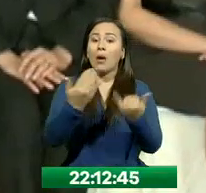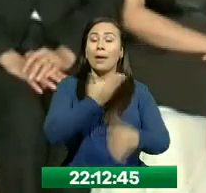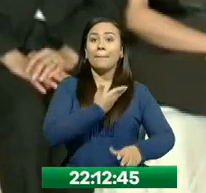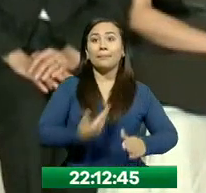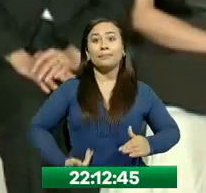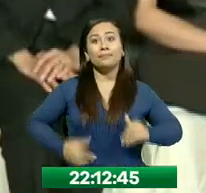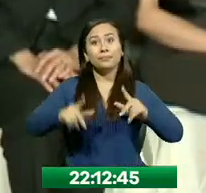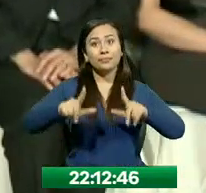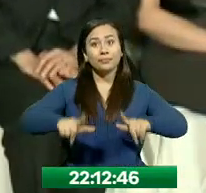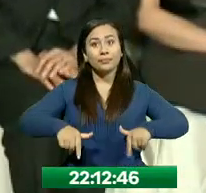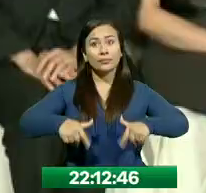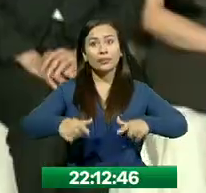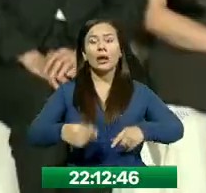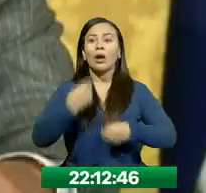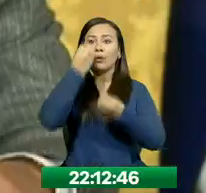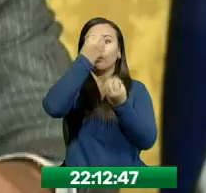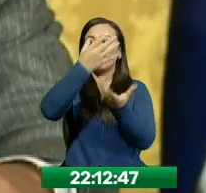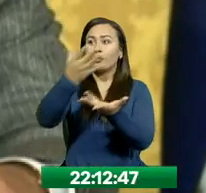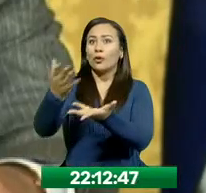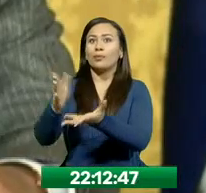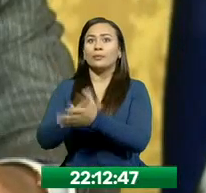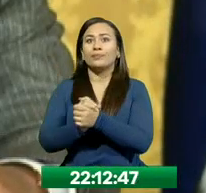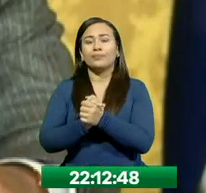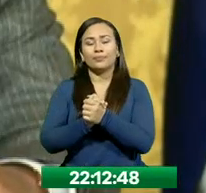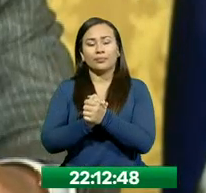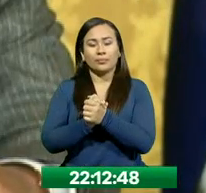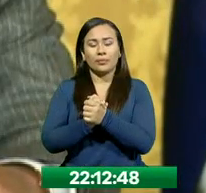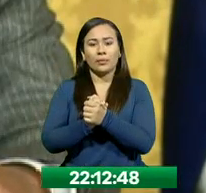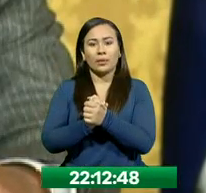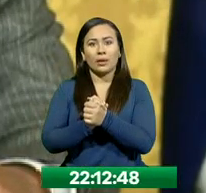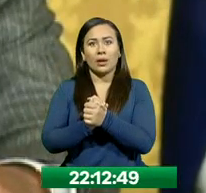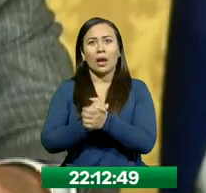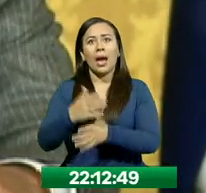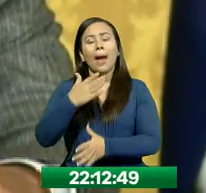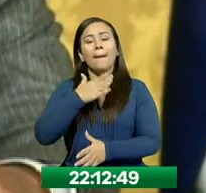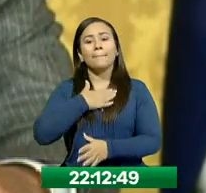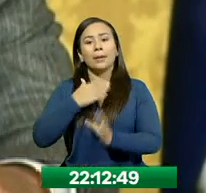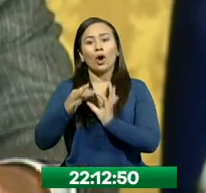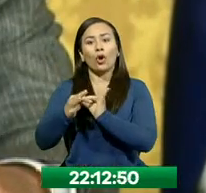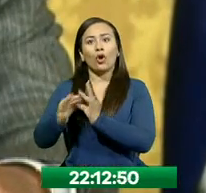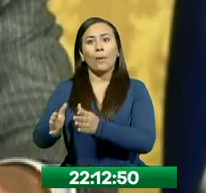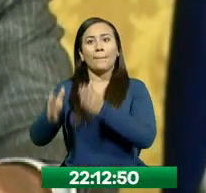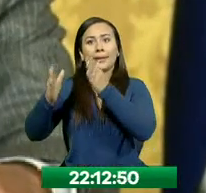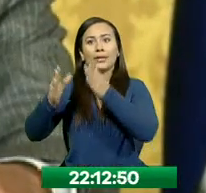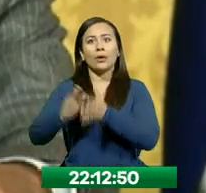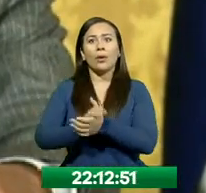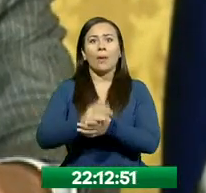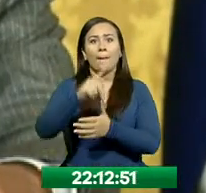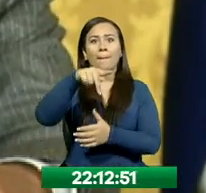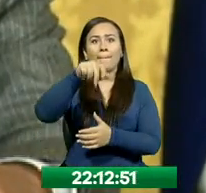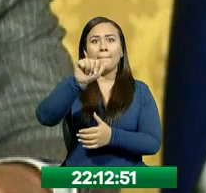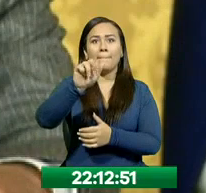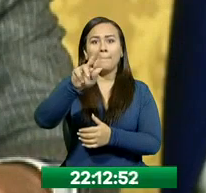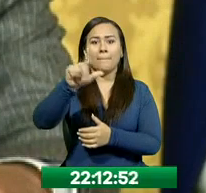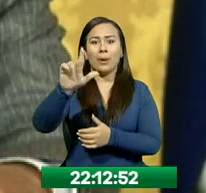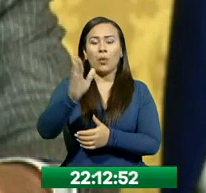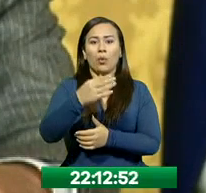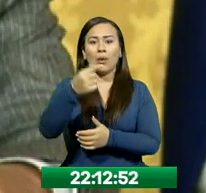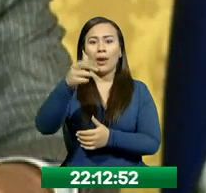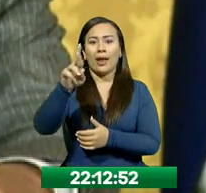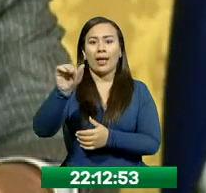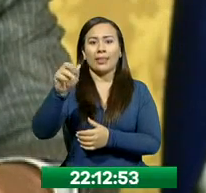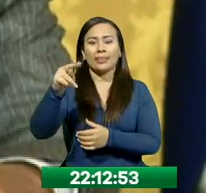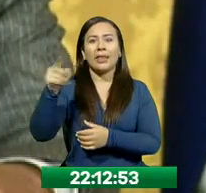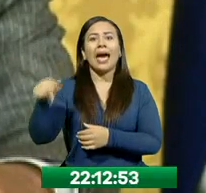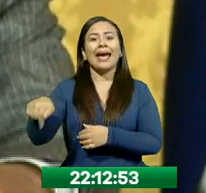culminó haciendo otro anuncio. Estoy pidiendo al querido compañero Paul Granda ser mi delegado ante el directorio